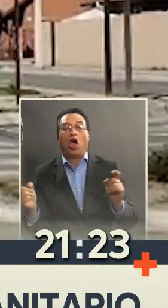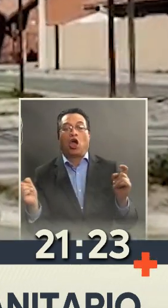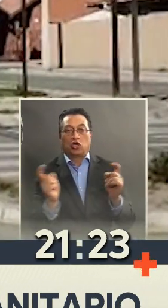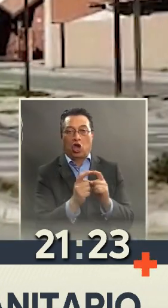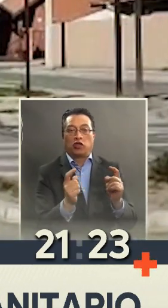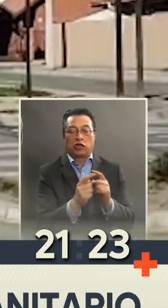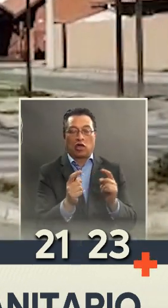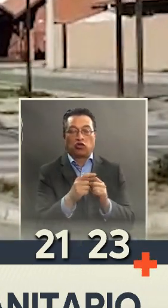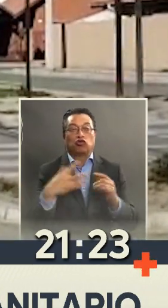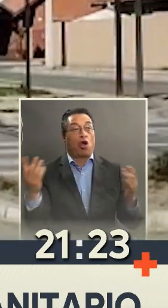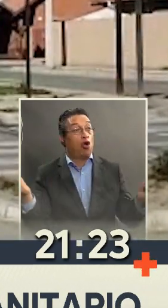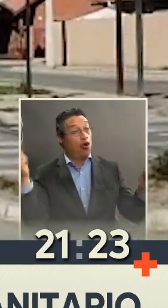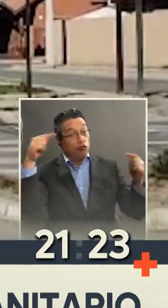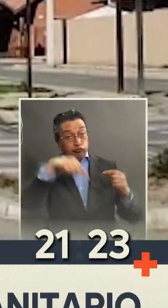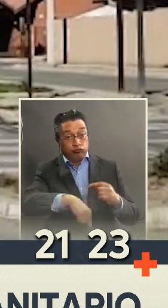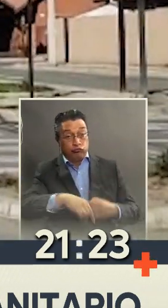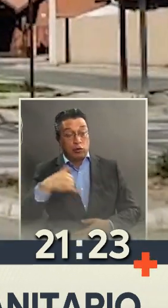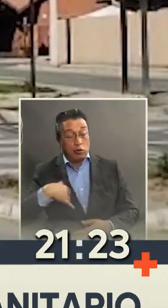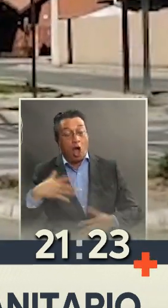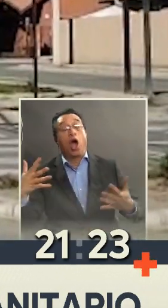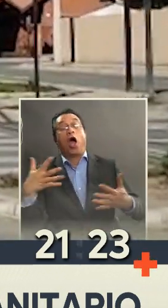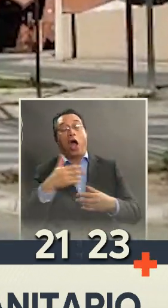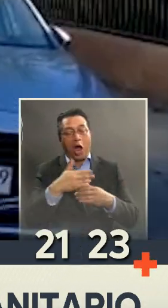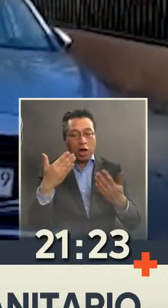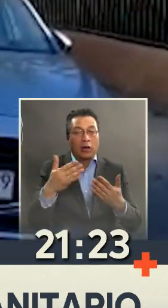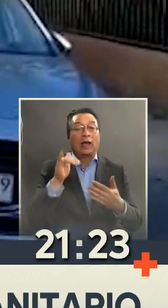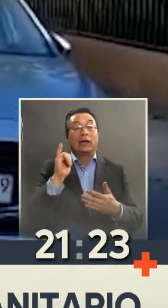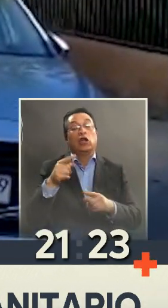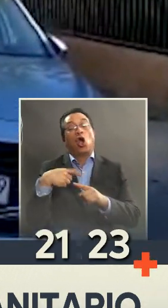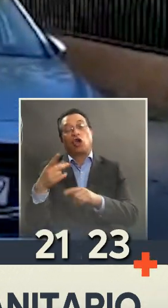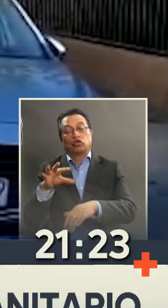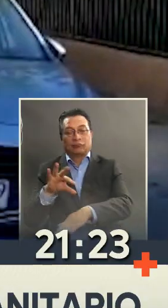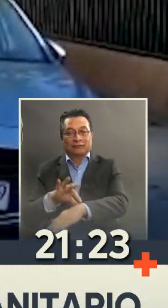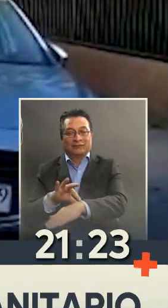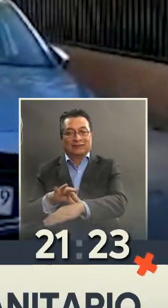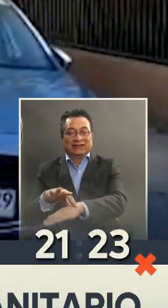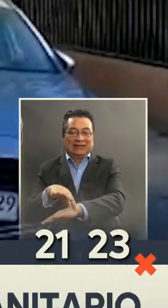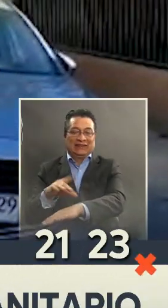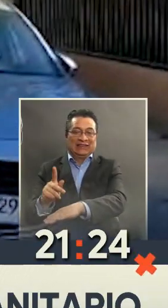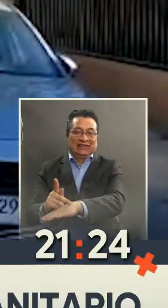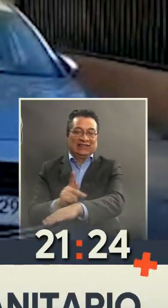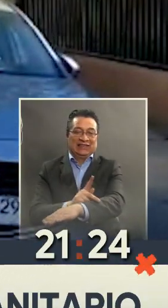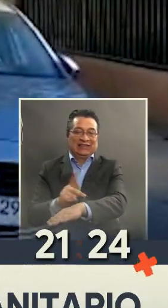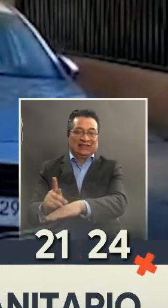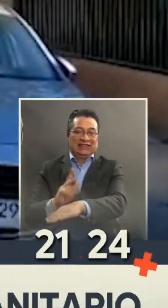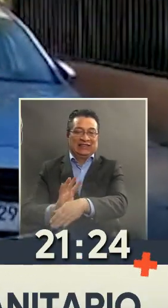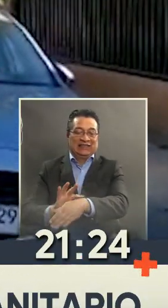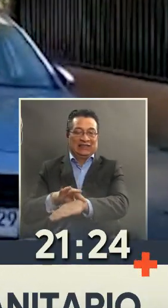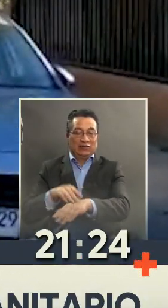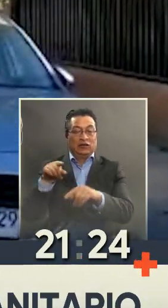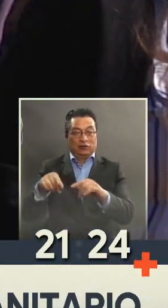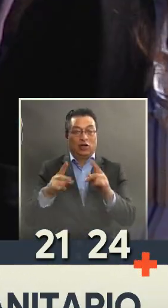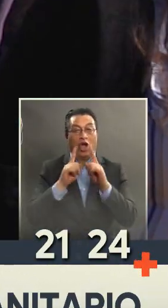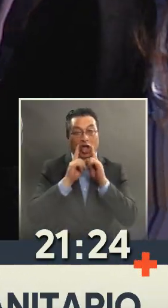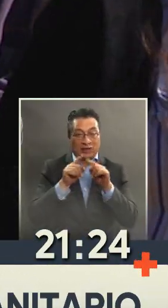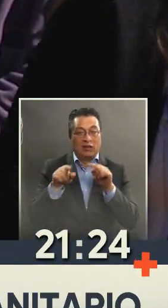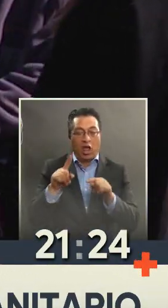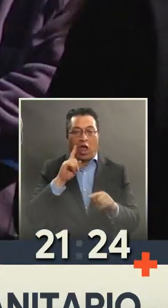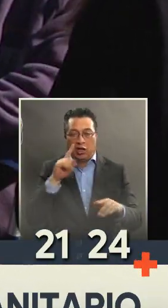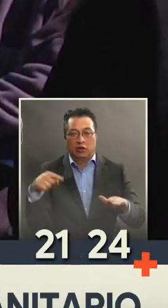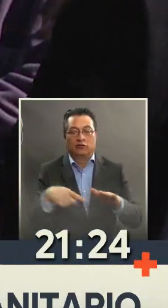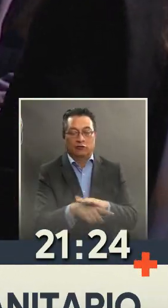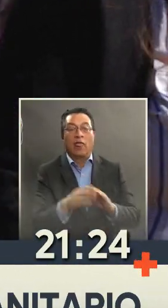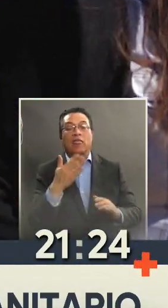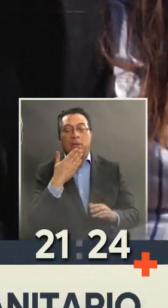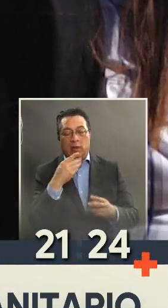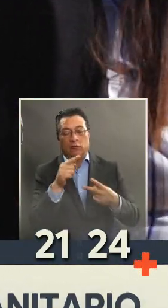recién llegados desde Estados Unidos y un kinesiólogo que los atendió en la residencia sanitaria donde actualmente se encuentran. De acuerdo a la